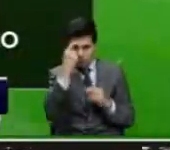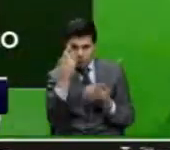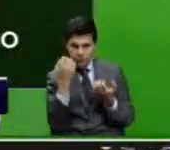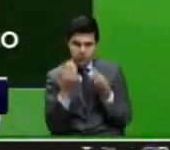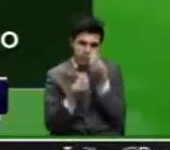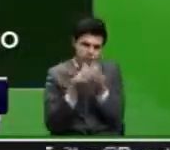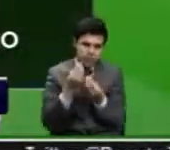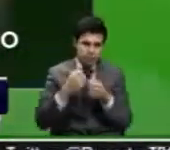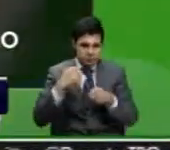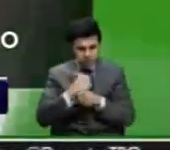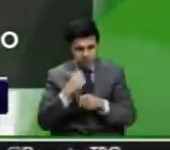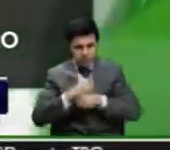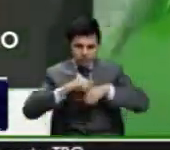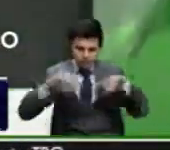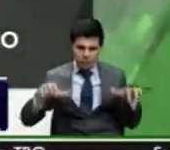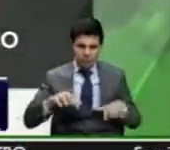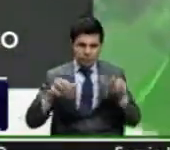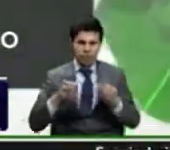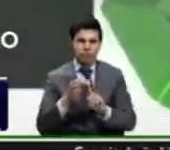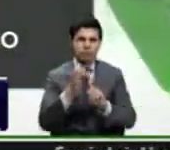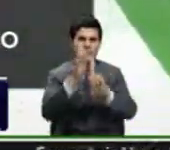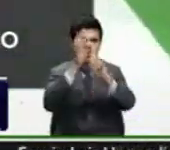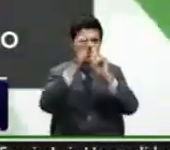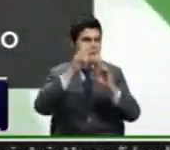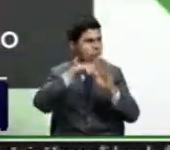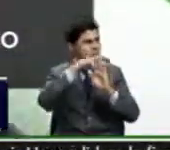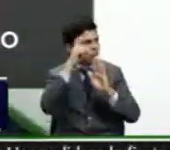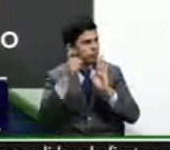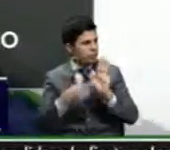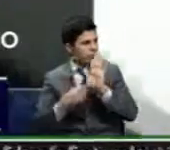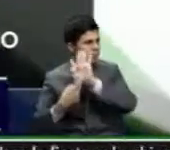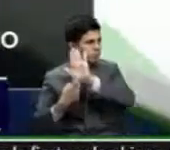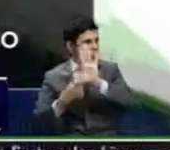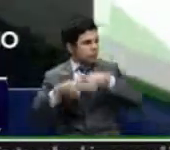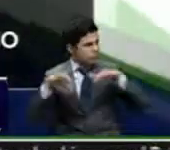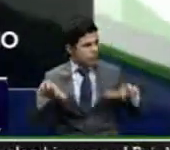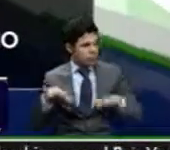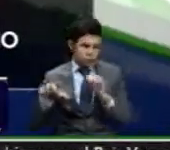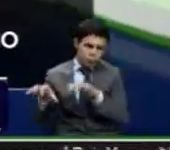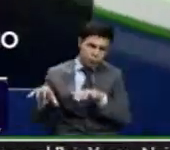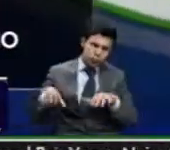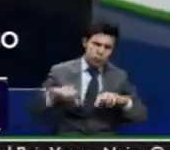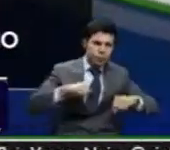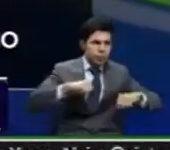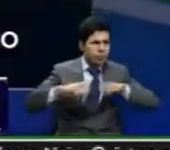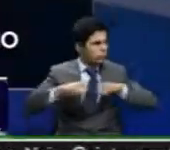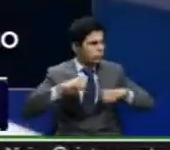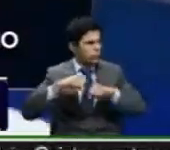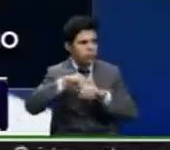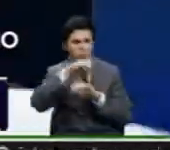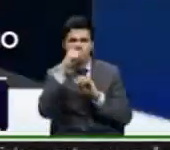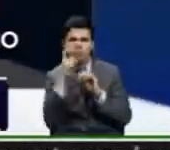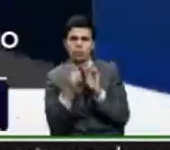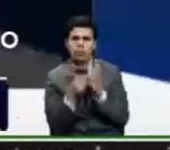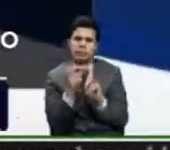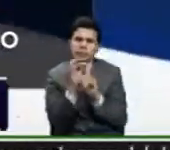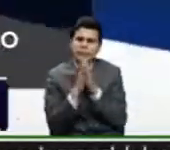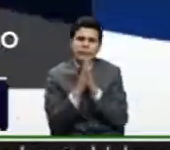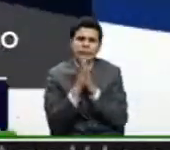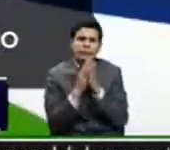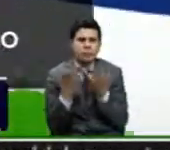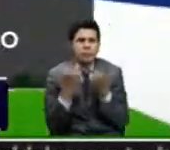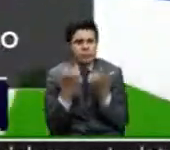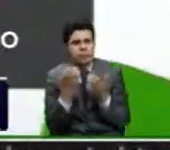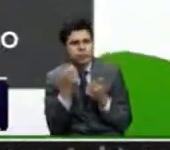hasta la expulsión y tocó tirarse un poquito atrás, pero por ahí tuvimos muy buenas opciones de gol. Esperemos seguir trabajando como venimos